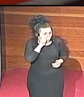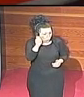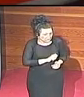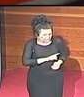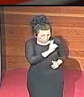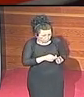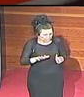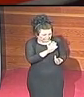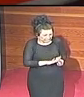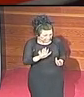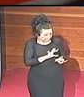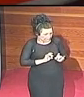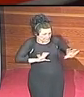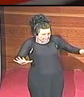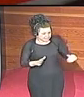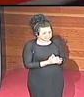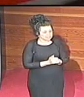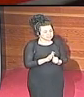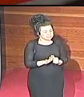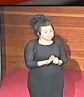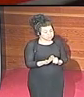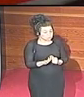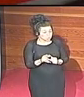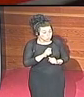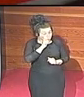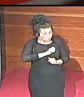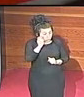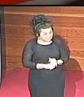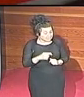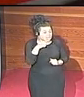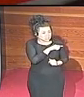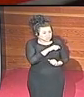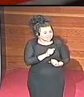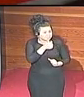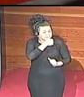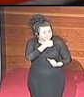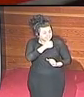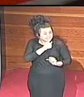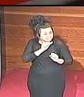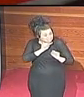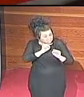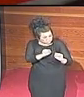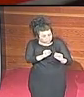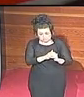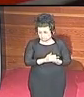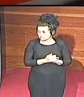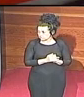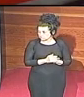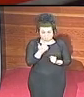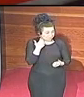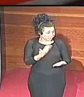la resistencia de los ucranianos de origen ruso demuestra por sí sola, y aquí tenemos algunos de los